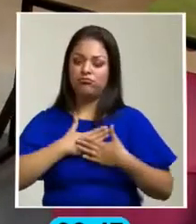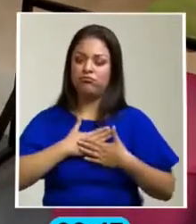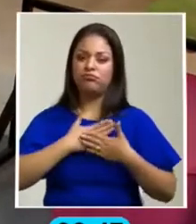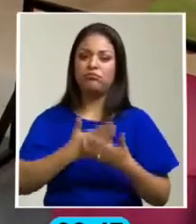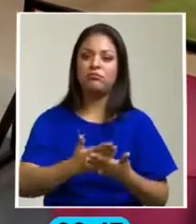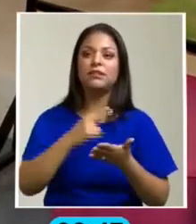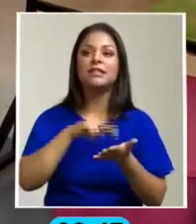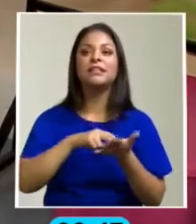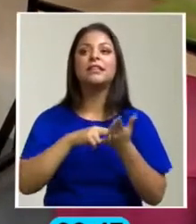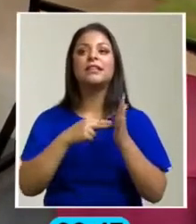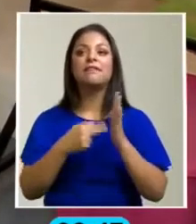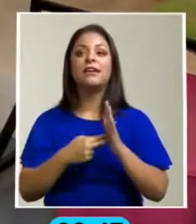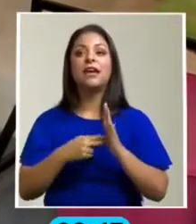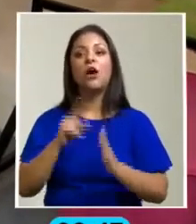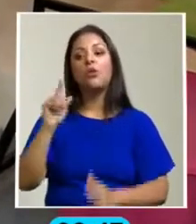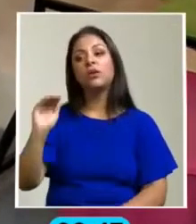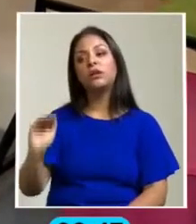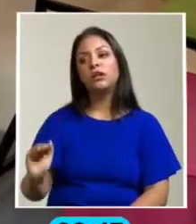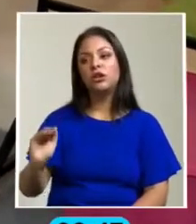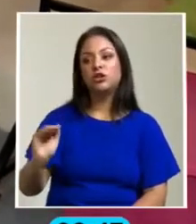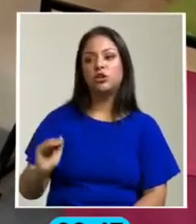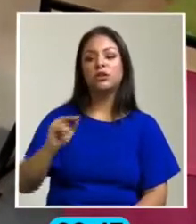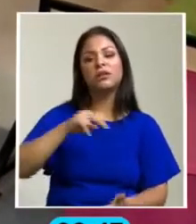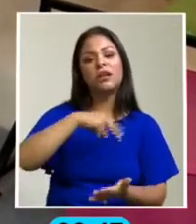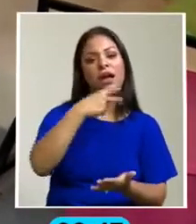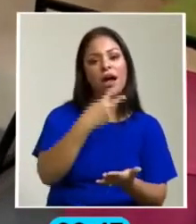es que si un chiquito se cae,